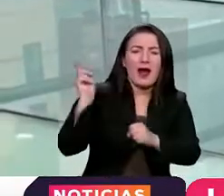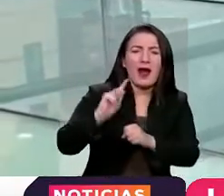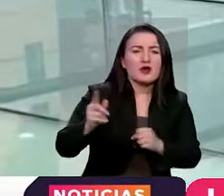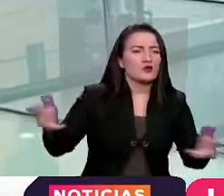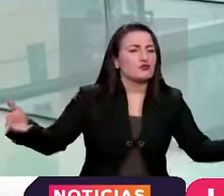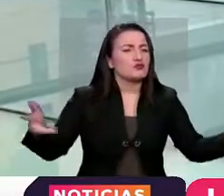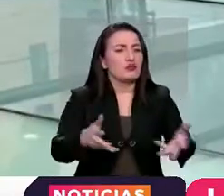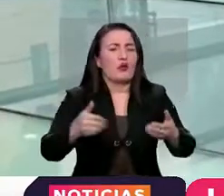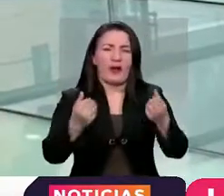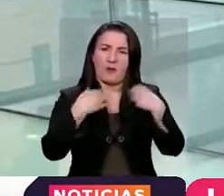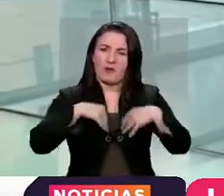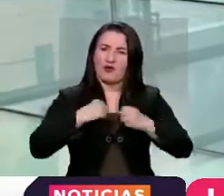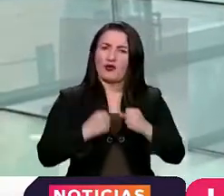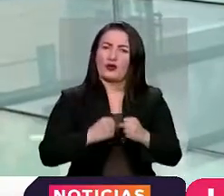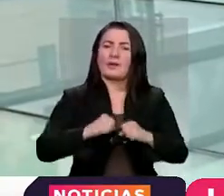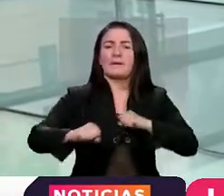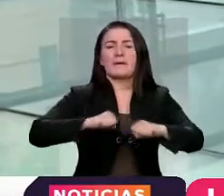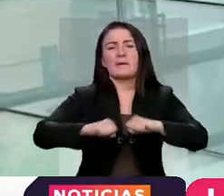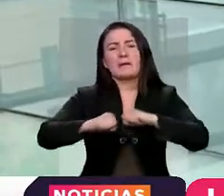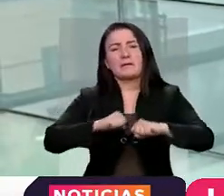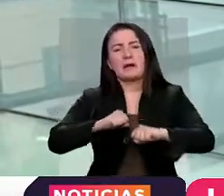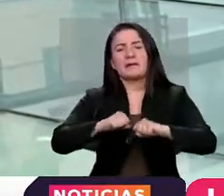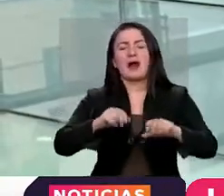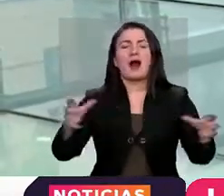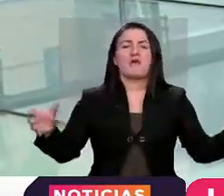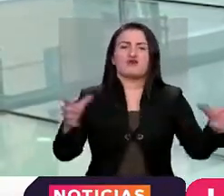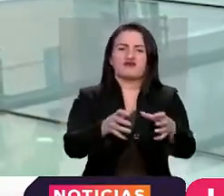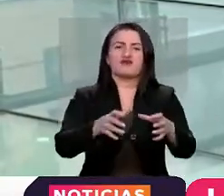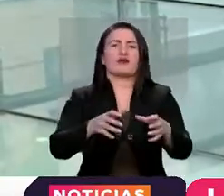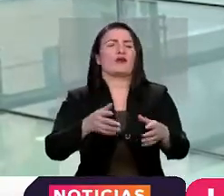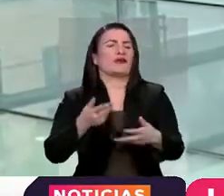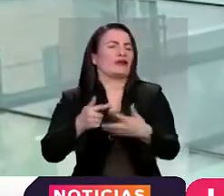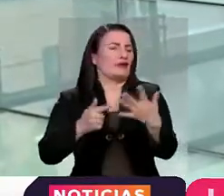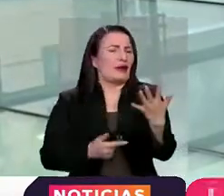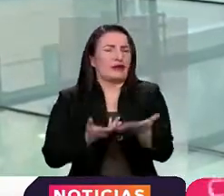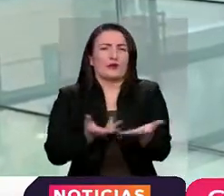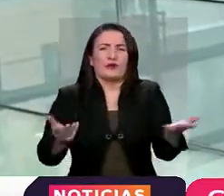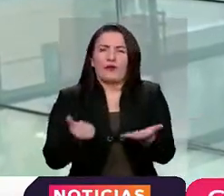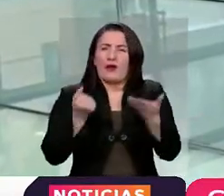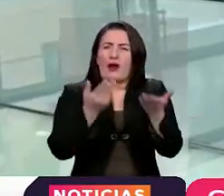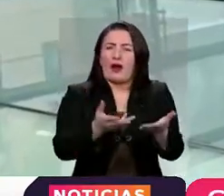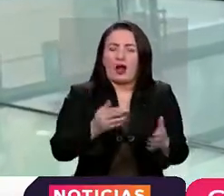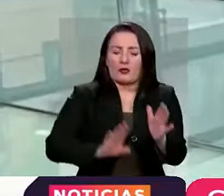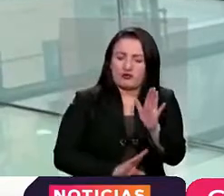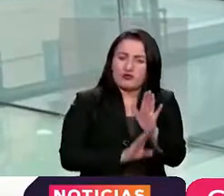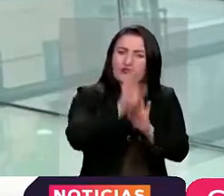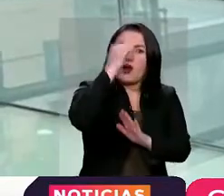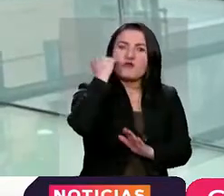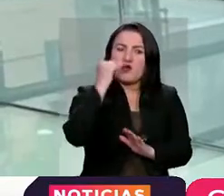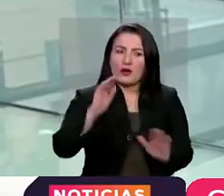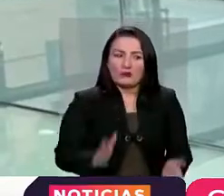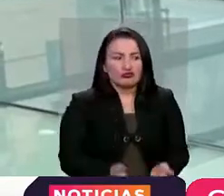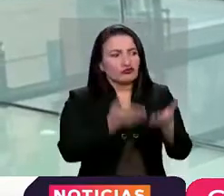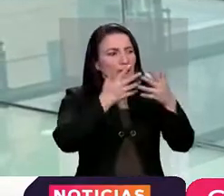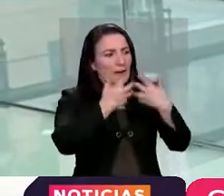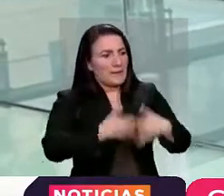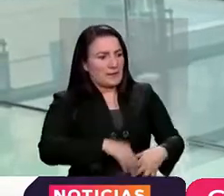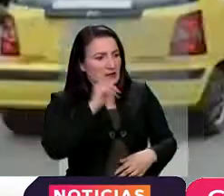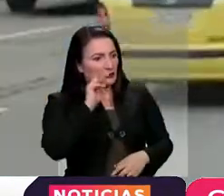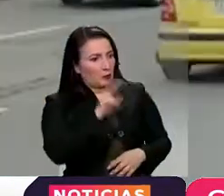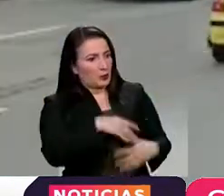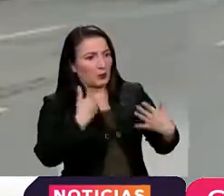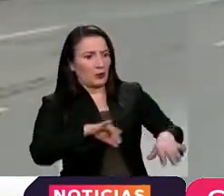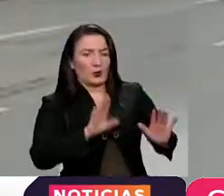ayuda, empodera, entrega cifras, entrega auditorías, entrega mentorías para que podamos crecer, para que nuestras empresas sean ejemplo de